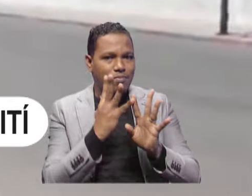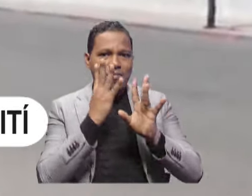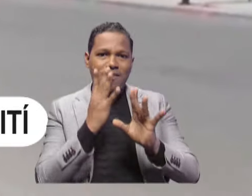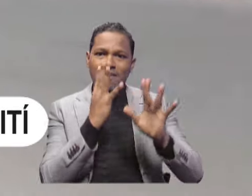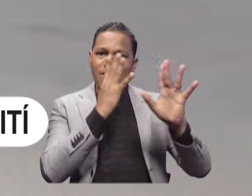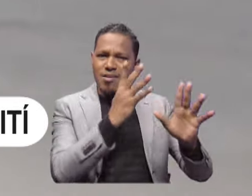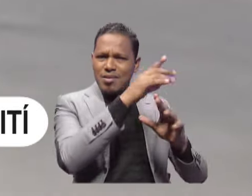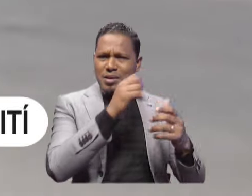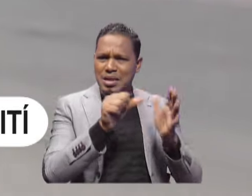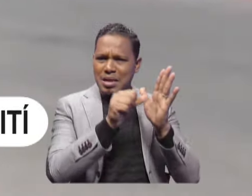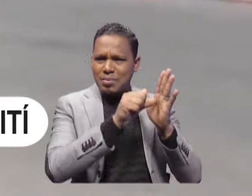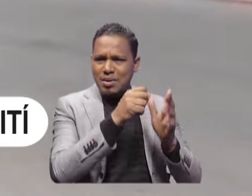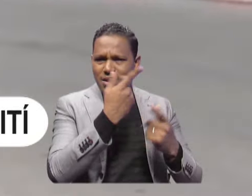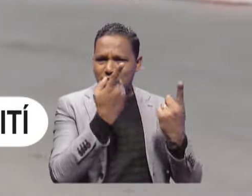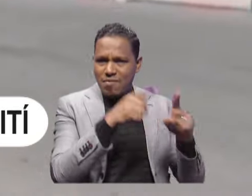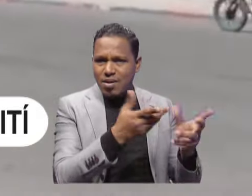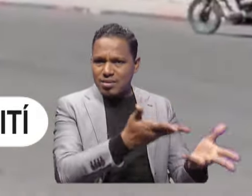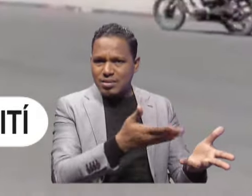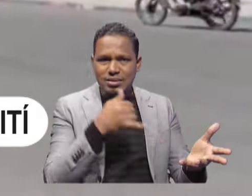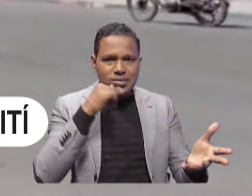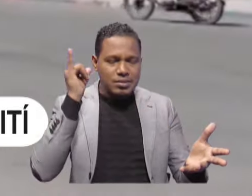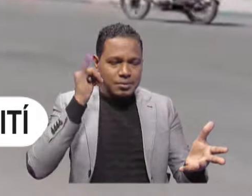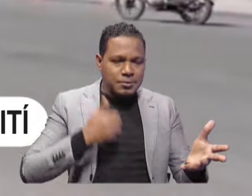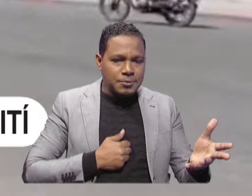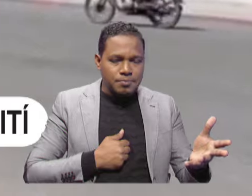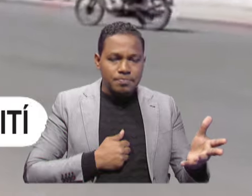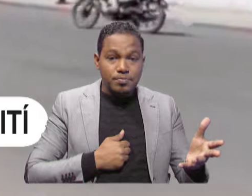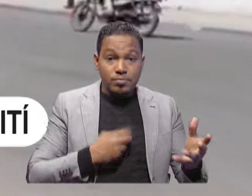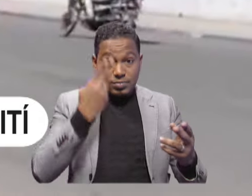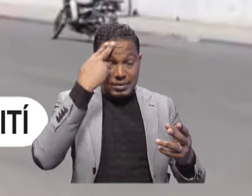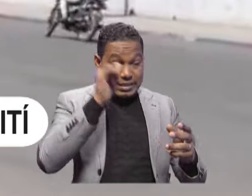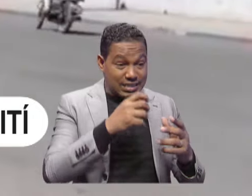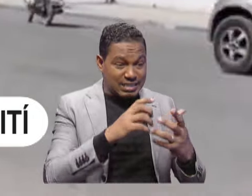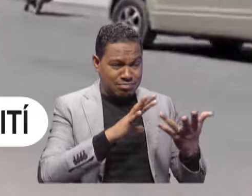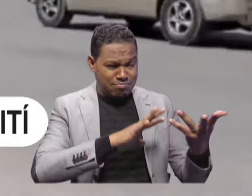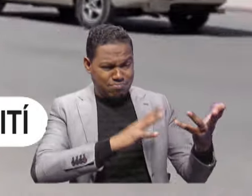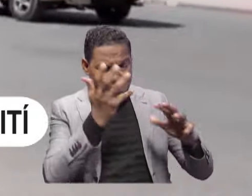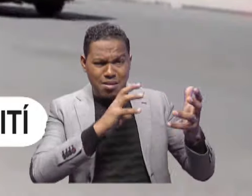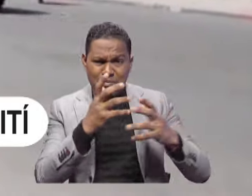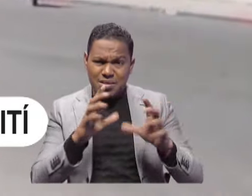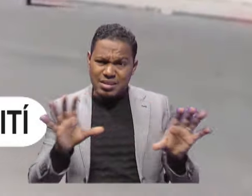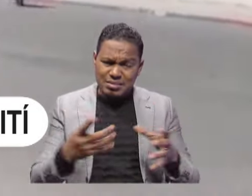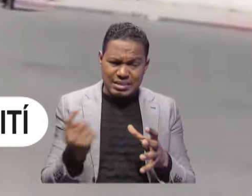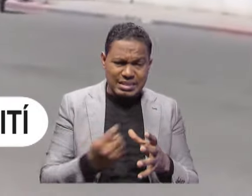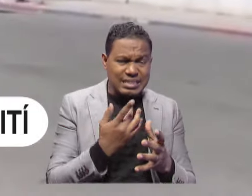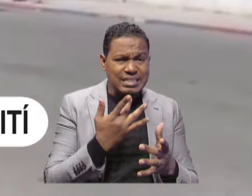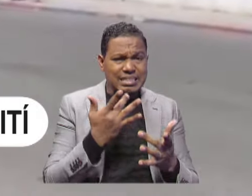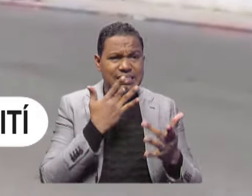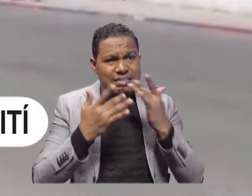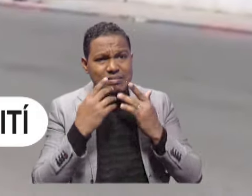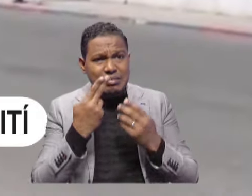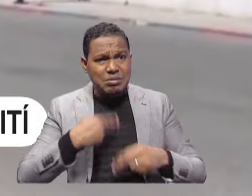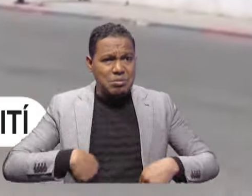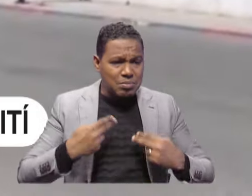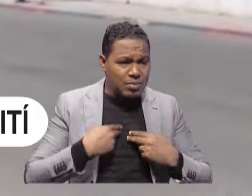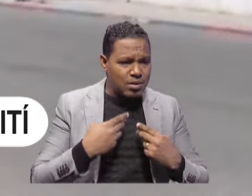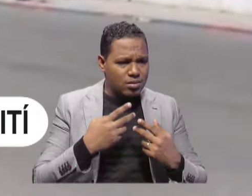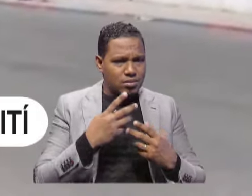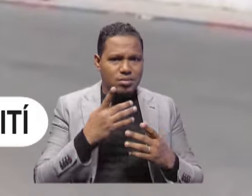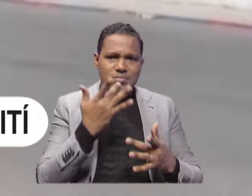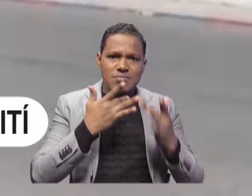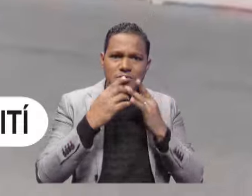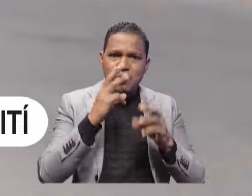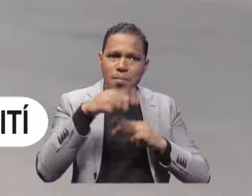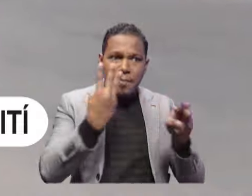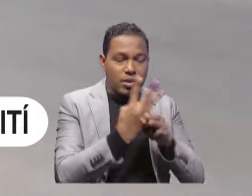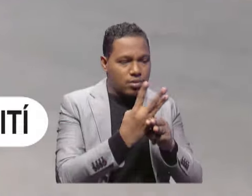capital, allí en Puerto Príncipe. Además, Haití en la espiral del caos, pandillas, crisis humanitaria. La crisis mundial acentúa los